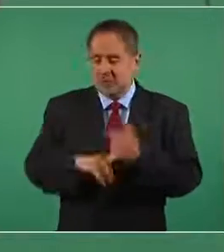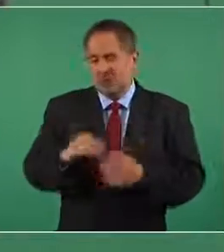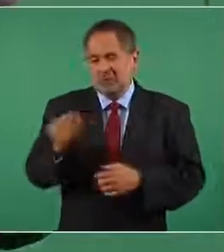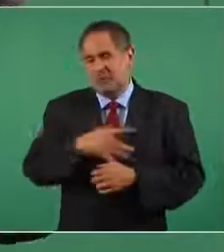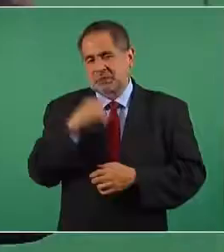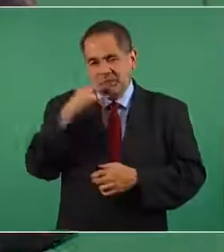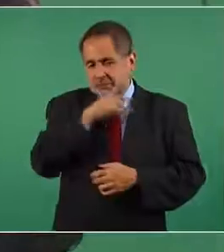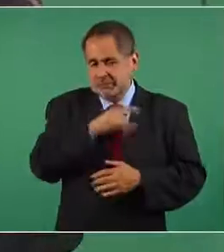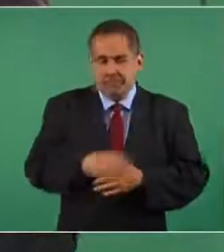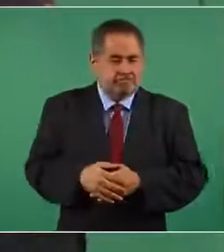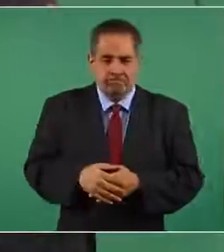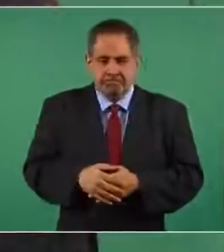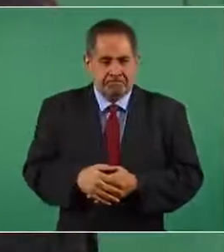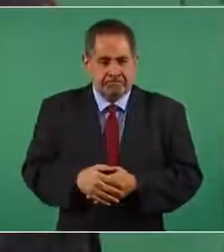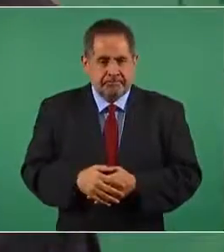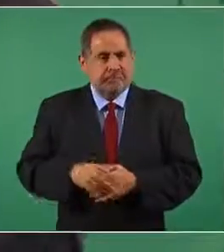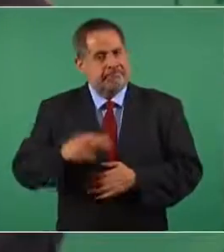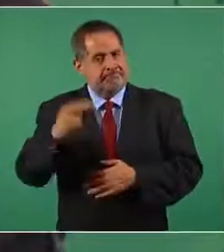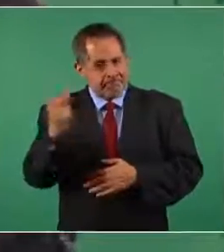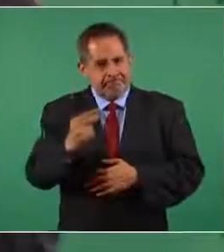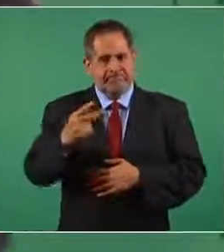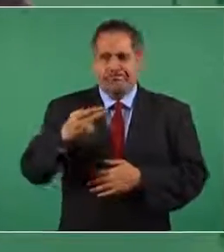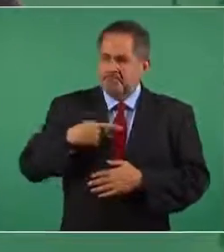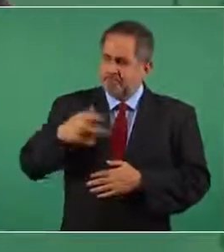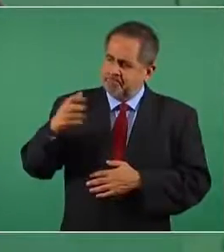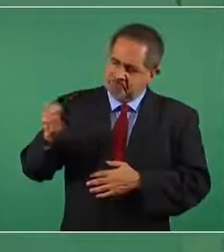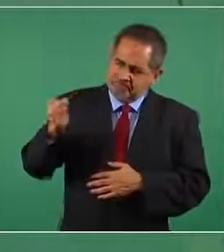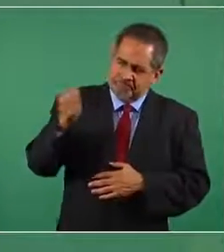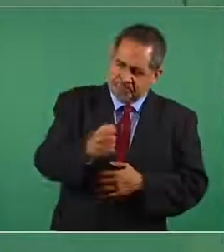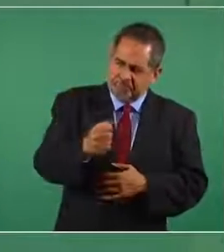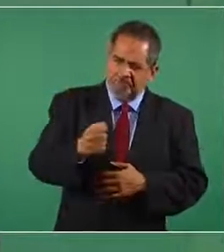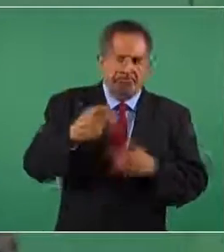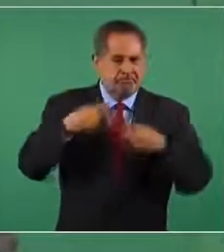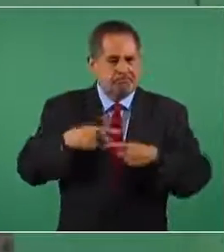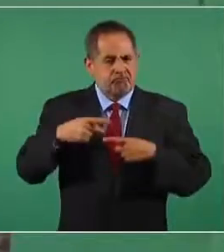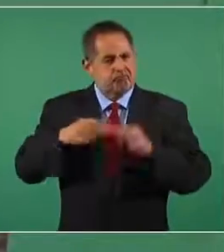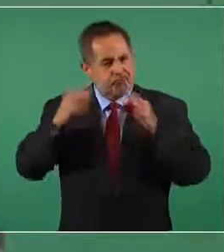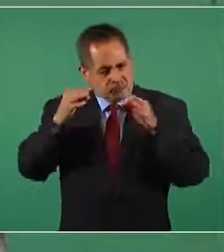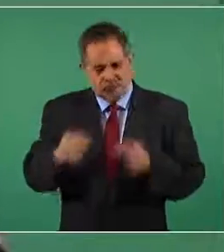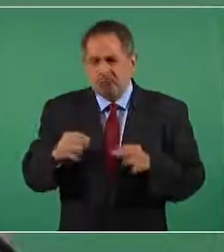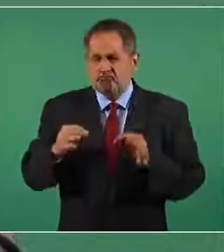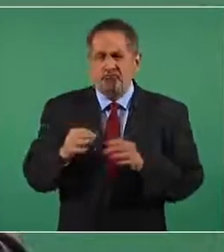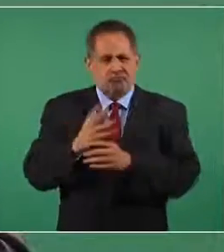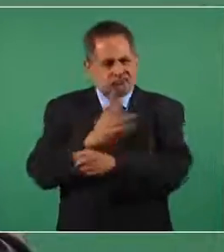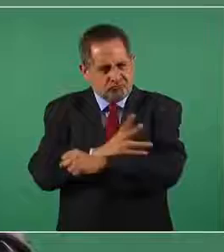Entonces se requiere gente, se requieren ciudadanos